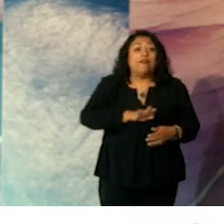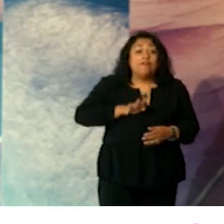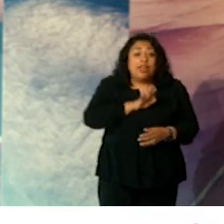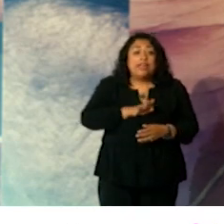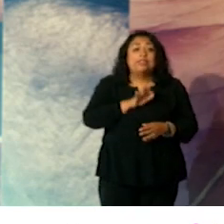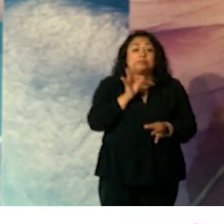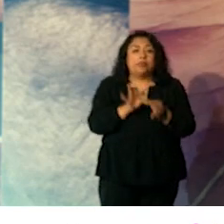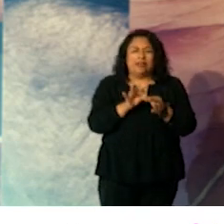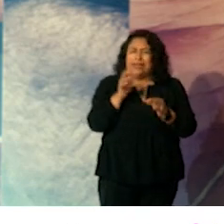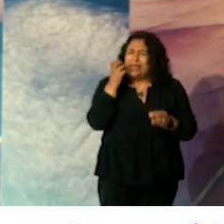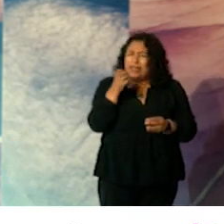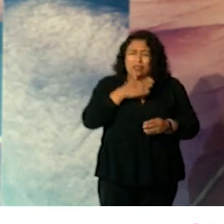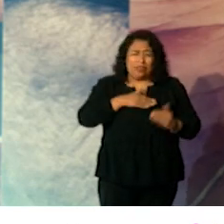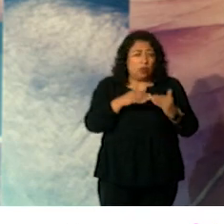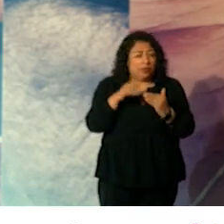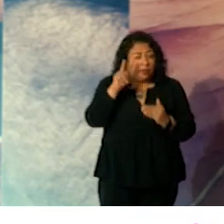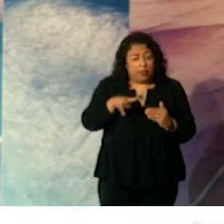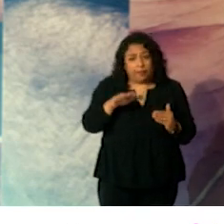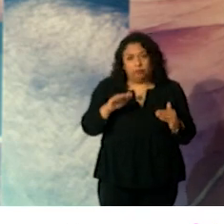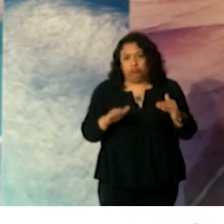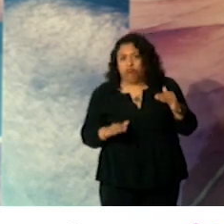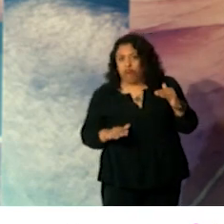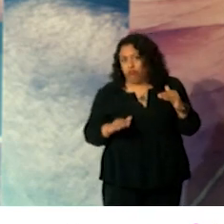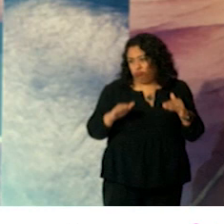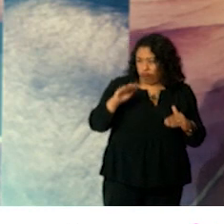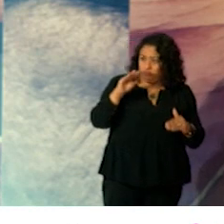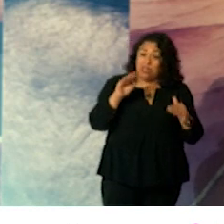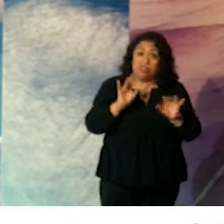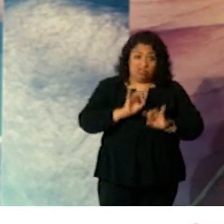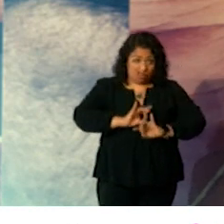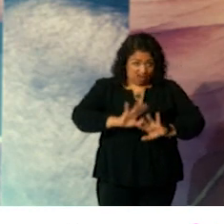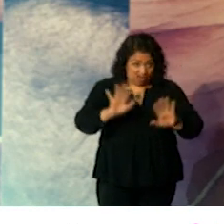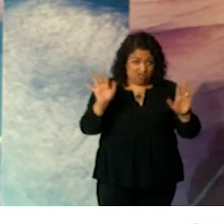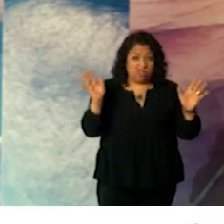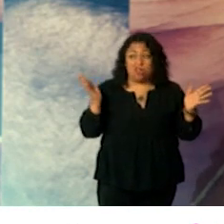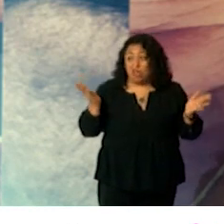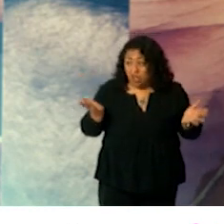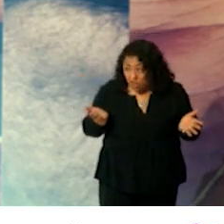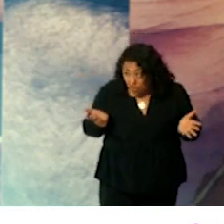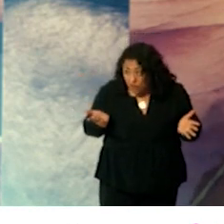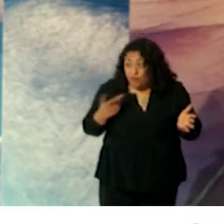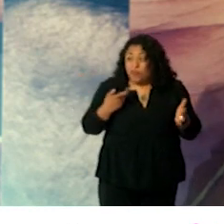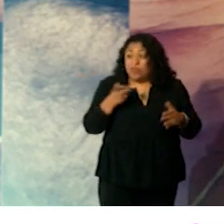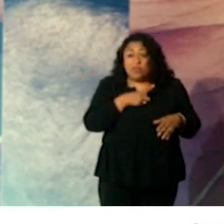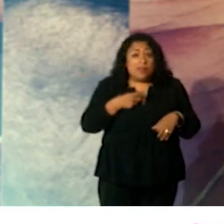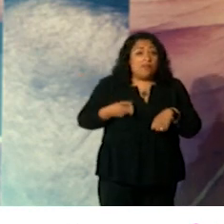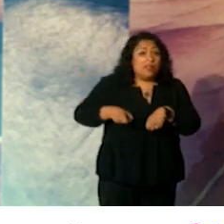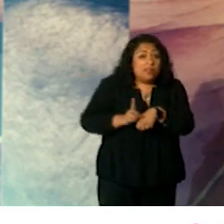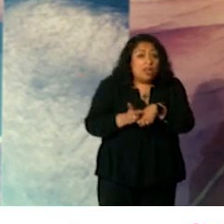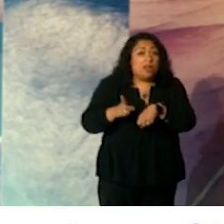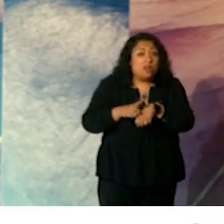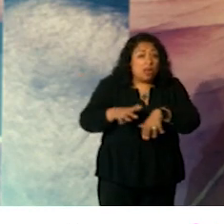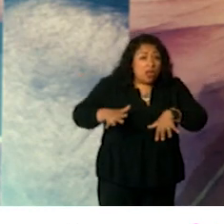es súper, súper, súper tambaleante y delicada. La democracia se hace todos los días y se reforma